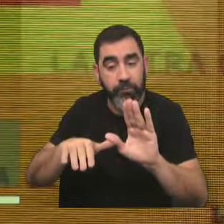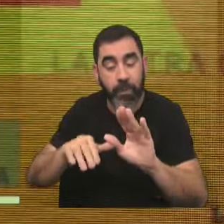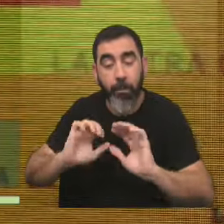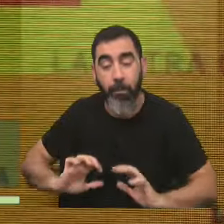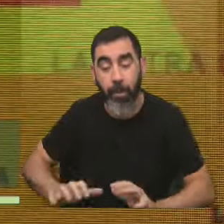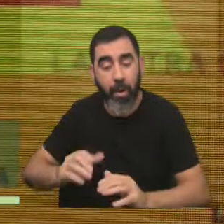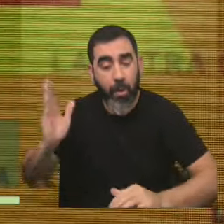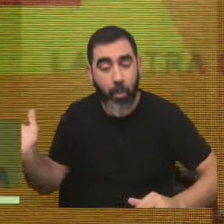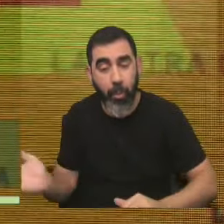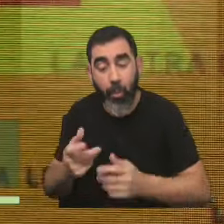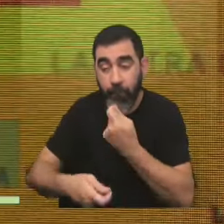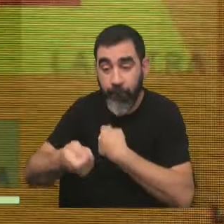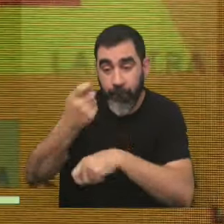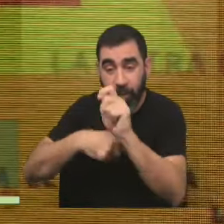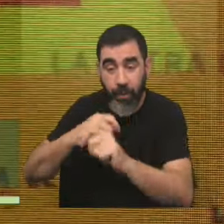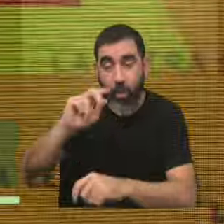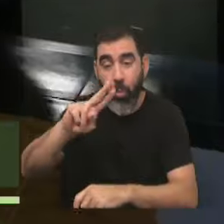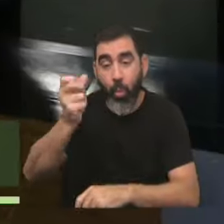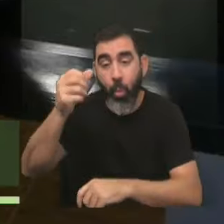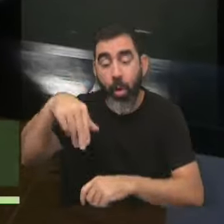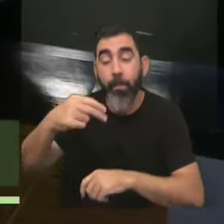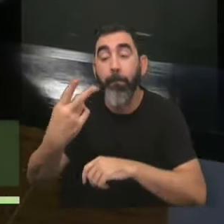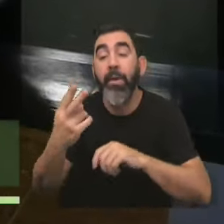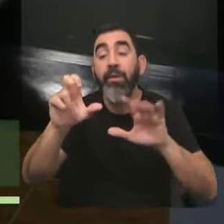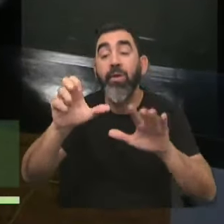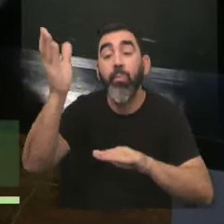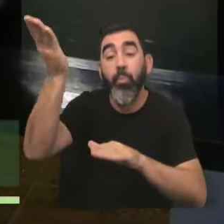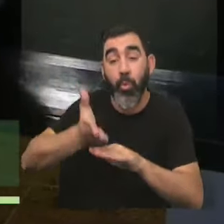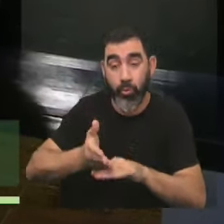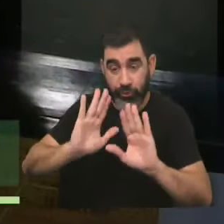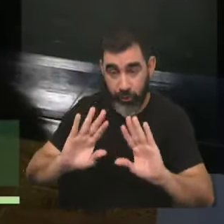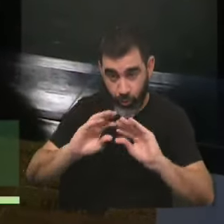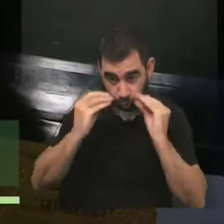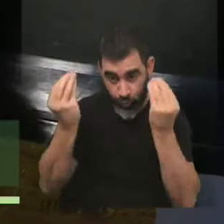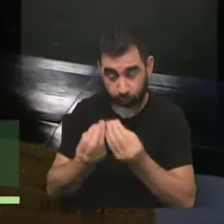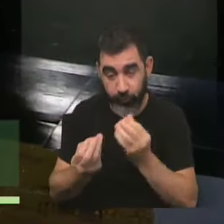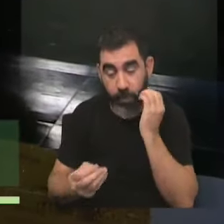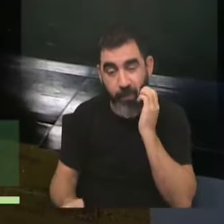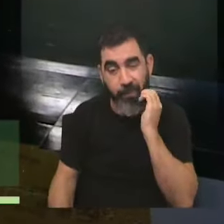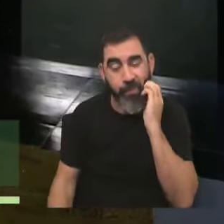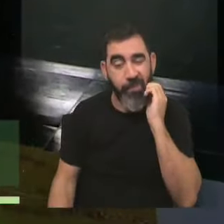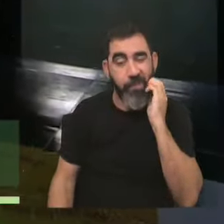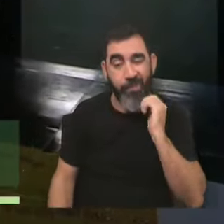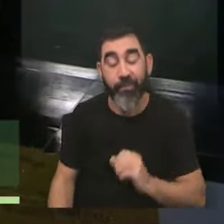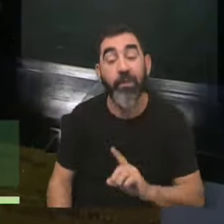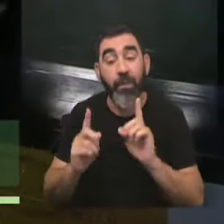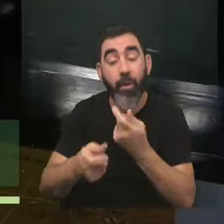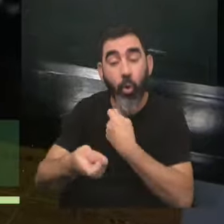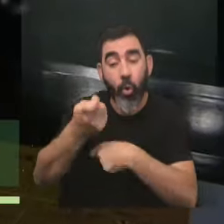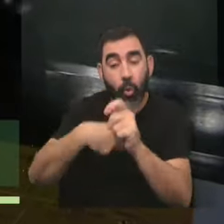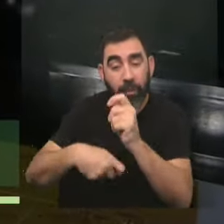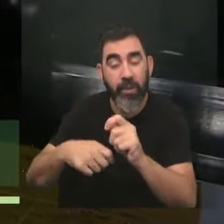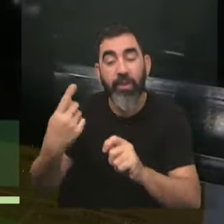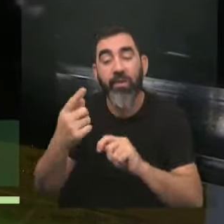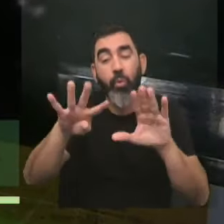elaboran su producción y la venden en el mercado son un 26 por de los metros cuadrados que tenemos Y además lo que comercializan representa